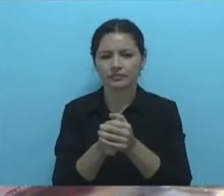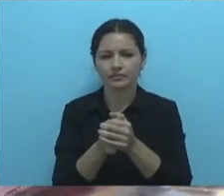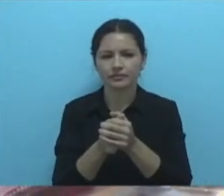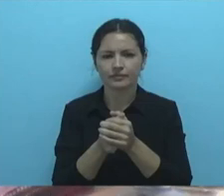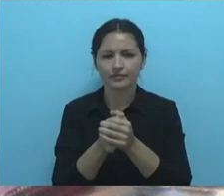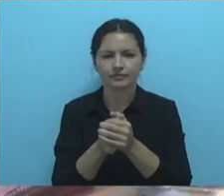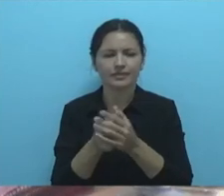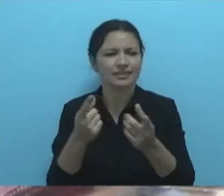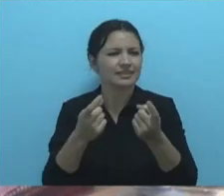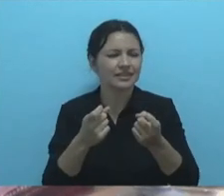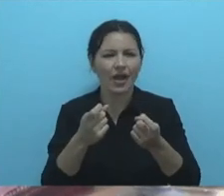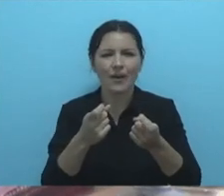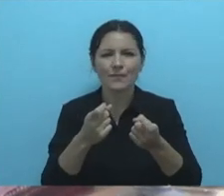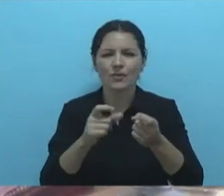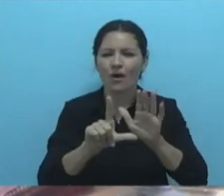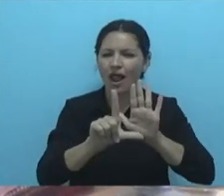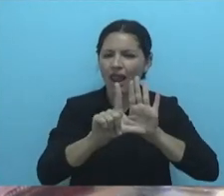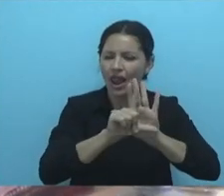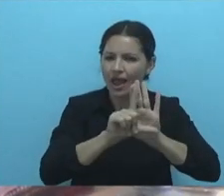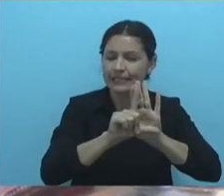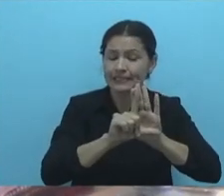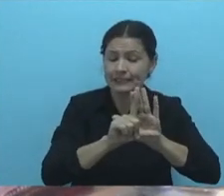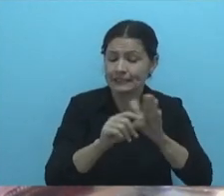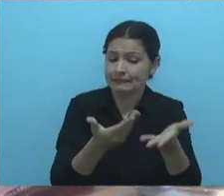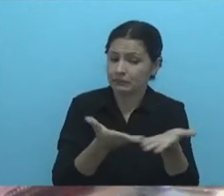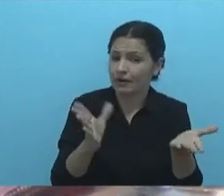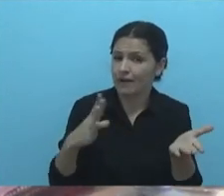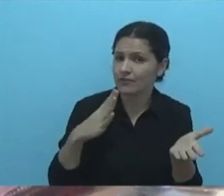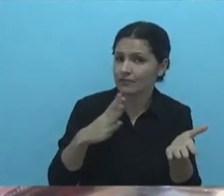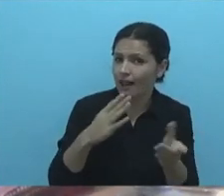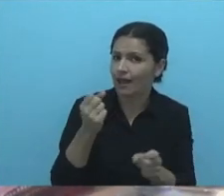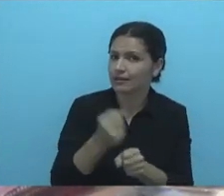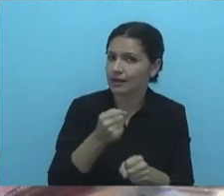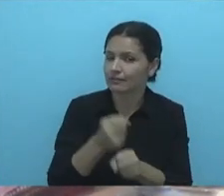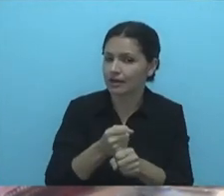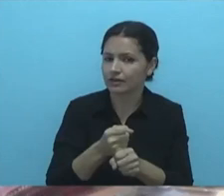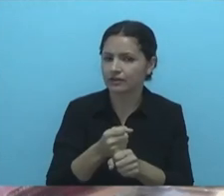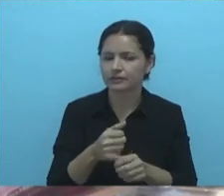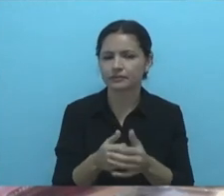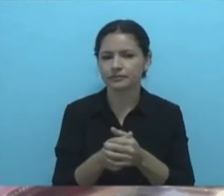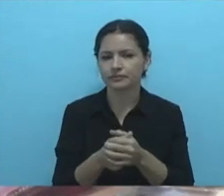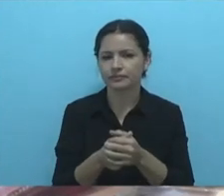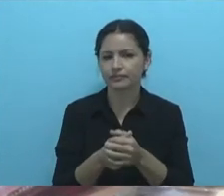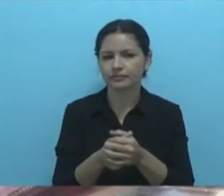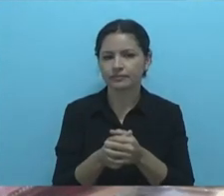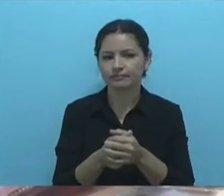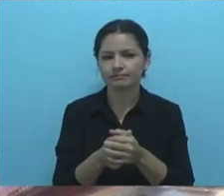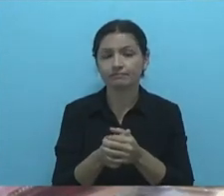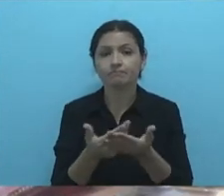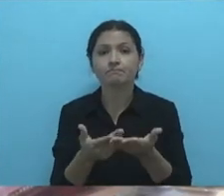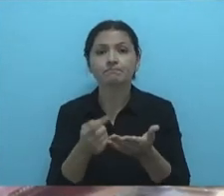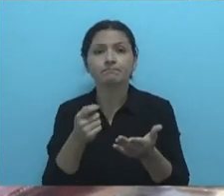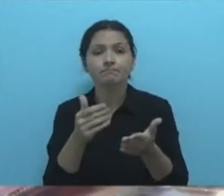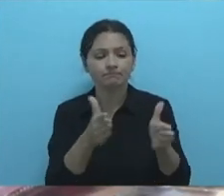Lucio para que se empiece a trabajar la ley Lucio viene a demostrar las falencias que hay de nuevo a ponerlas en evidencia lo que sucedió